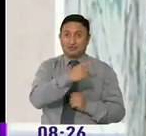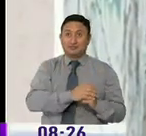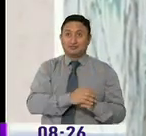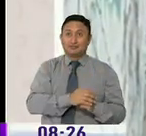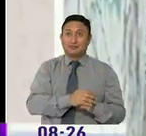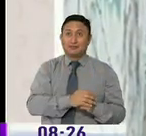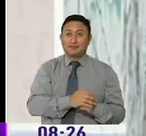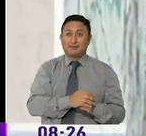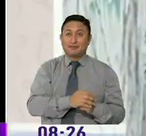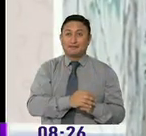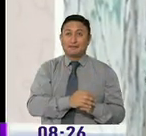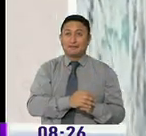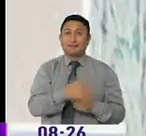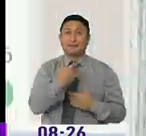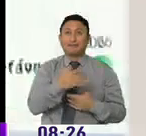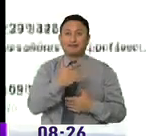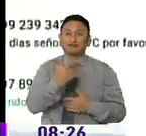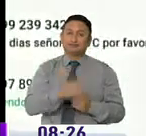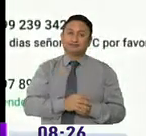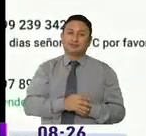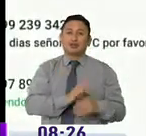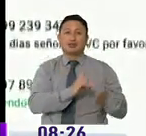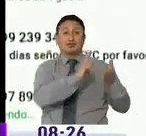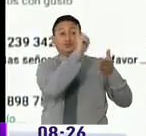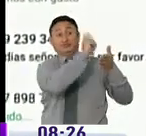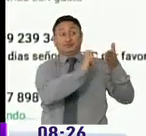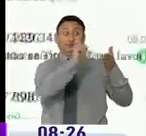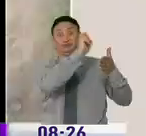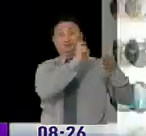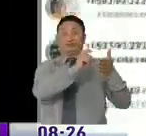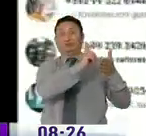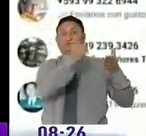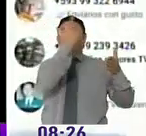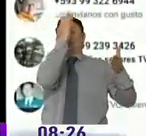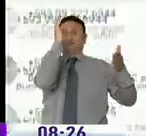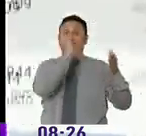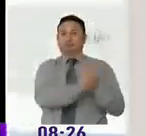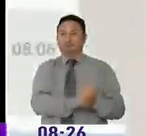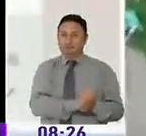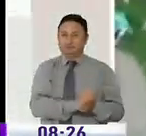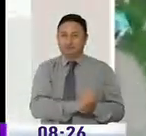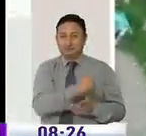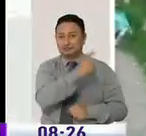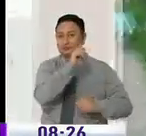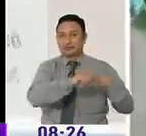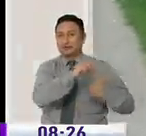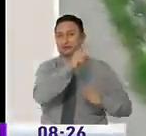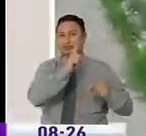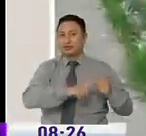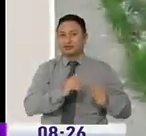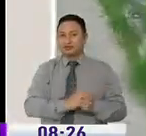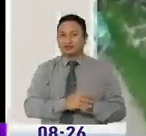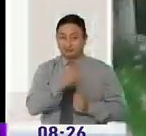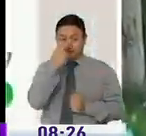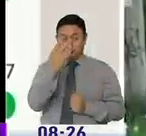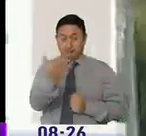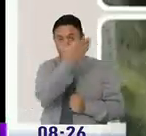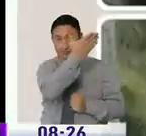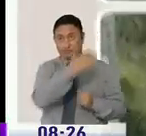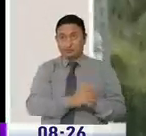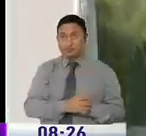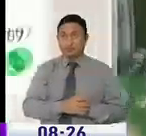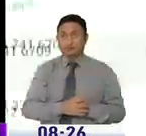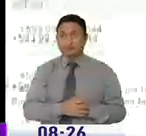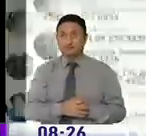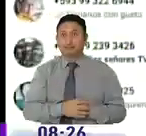famosos garabatos, ¿no? El arte urbano, que es un daño que le han hecho a la ciudad. Miren ustedes, ahí está, vean,